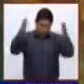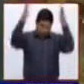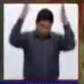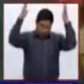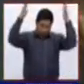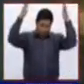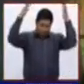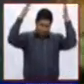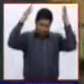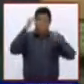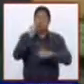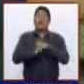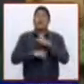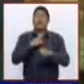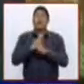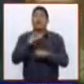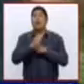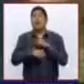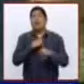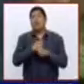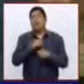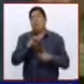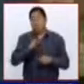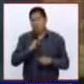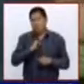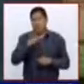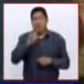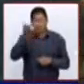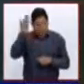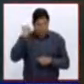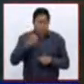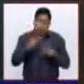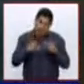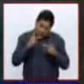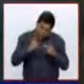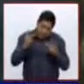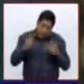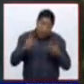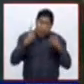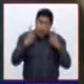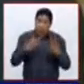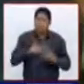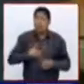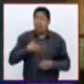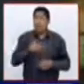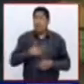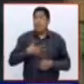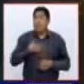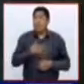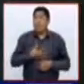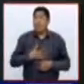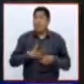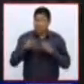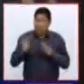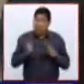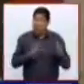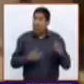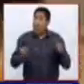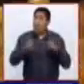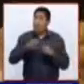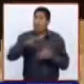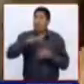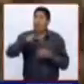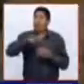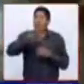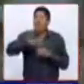Sí, tantos años hemos dicho. Ella dice que yo he dicho. Muy bien, perfecto. Y miren por acá, por favor, han preparado hasta